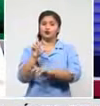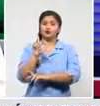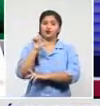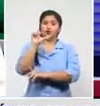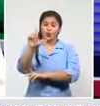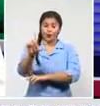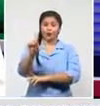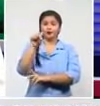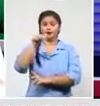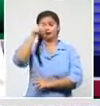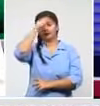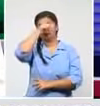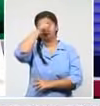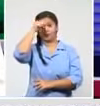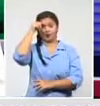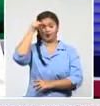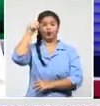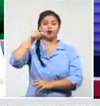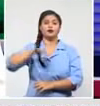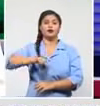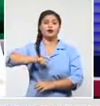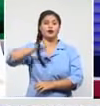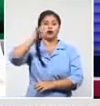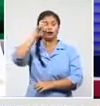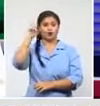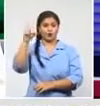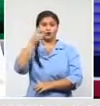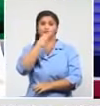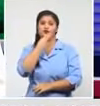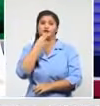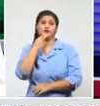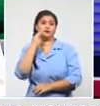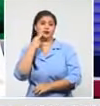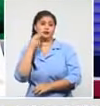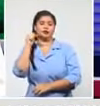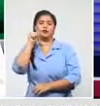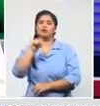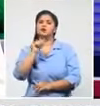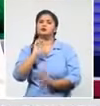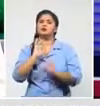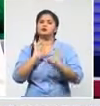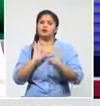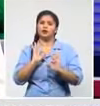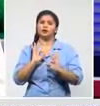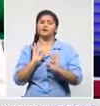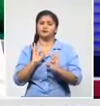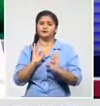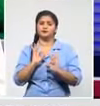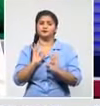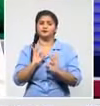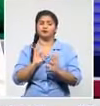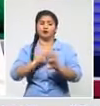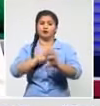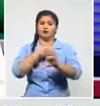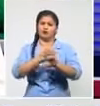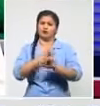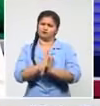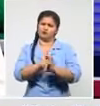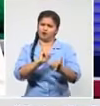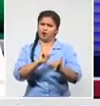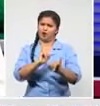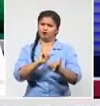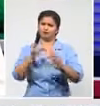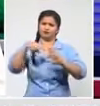domingo, por aquí, por el Aeropuerto Internacional José Martí, y eso indiscutiblemente le da un grupo de